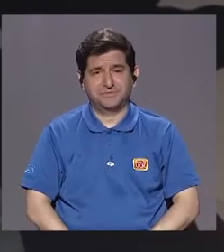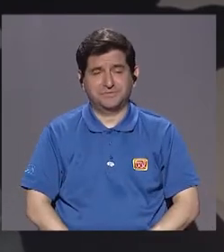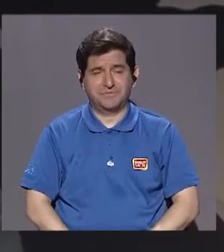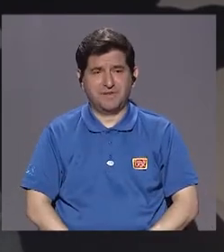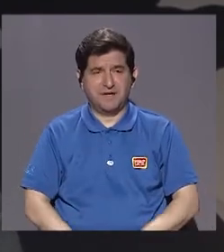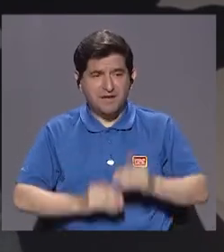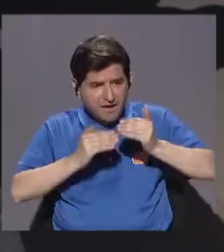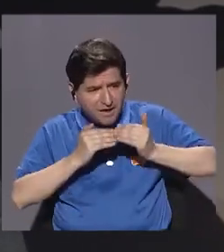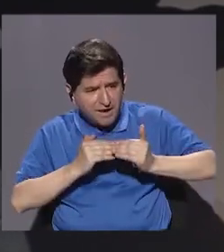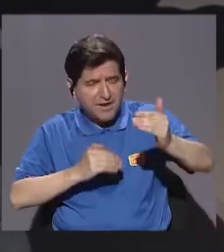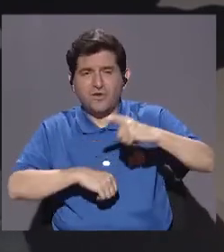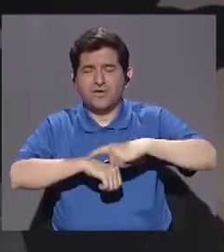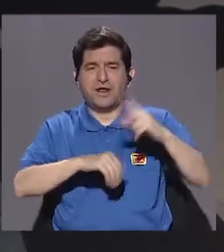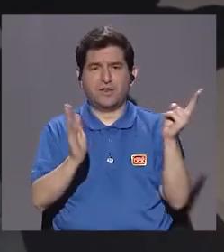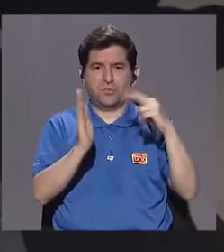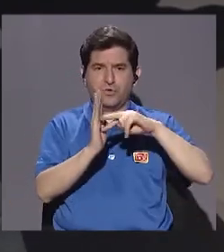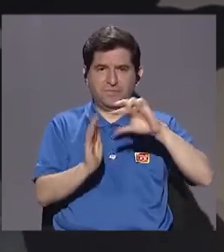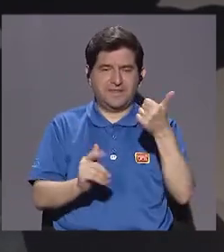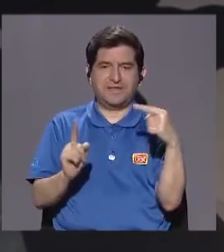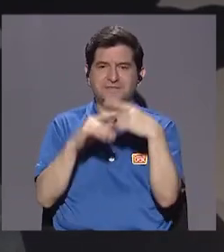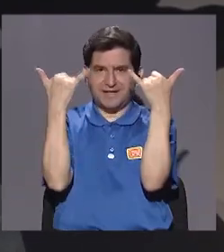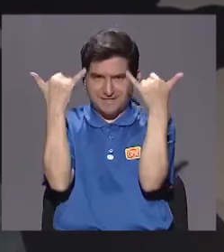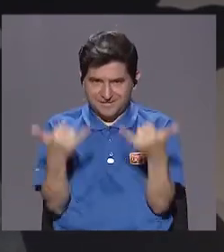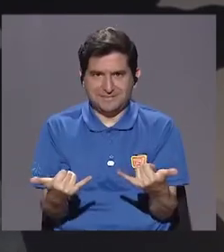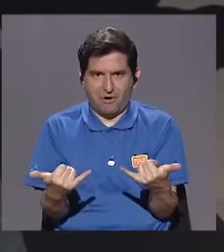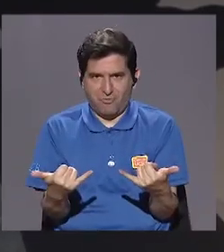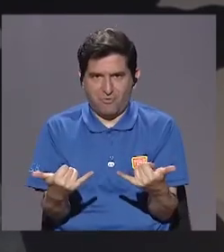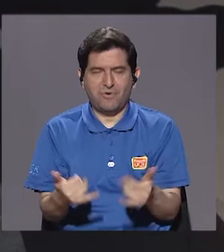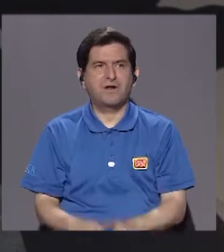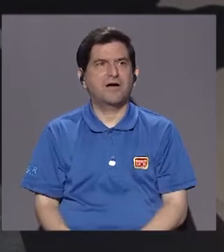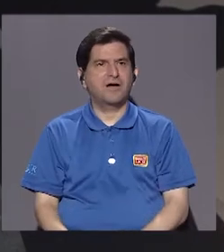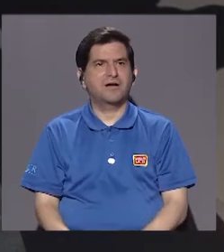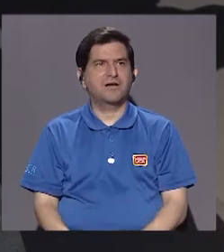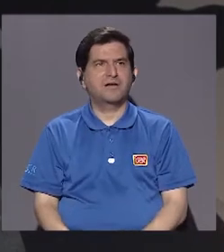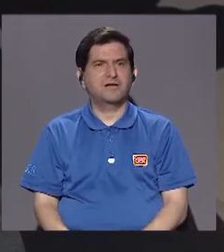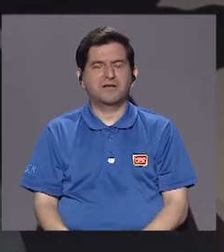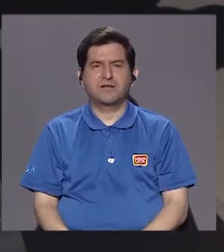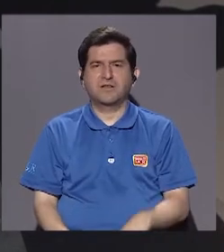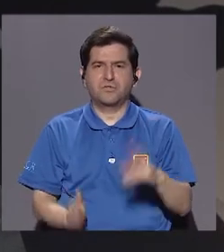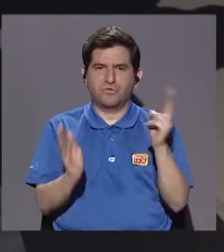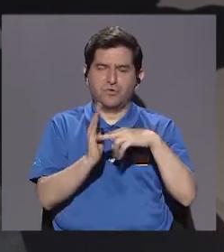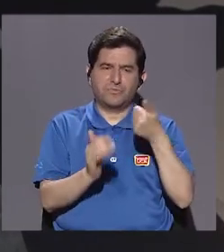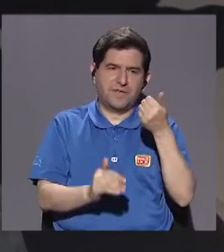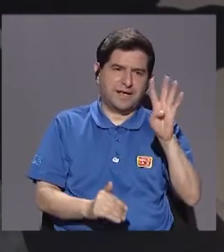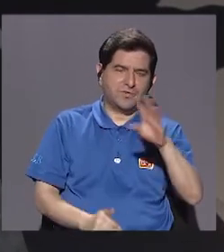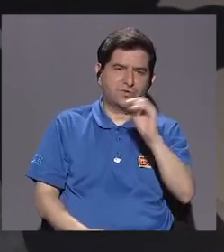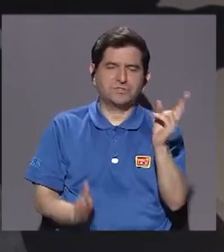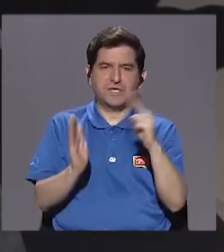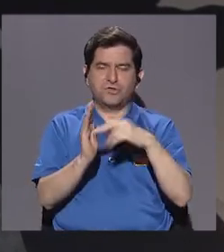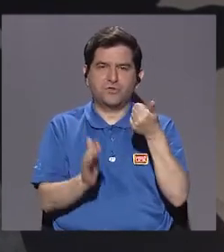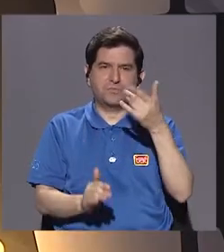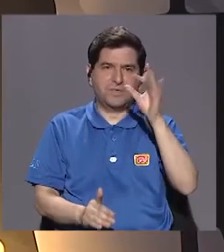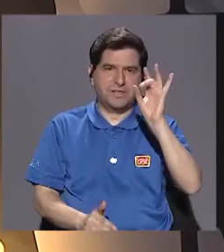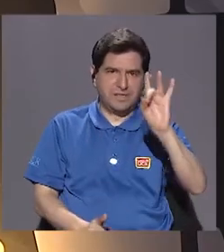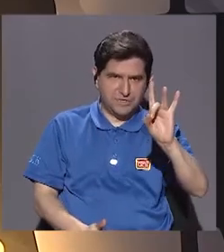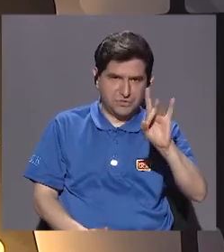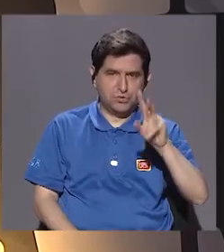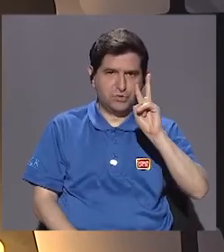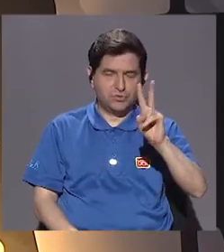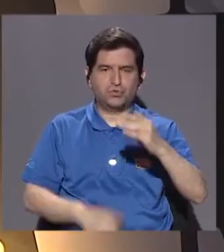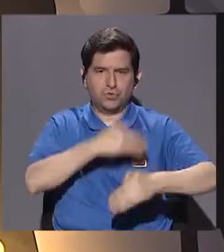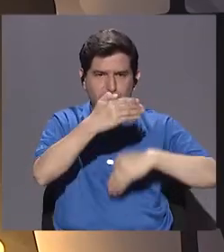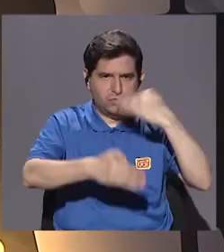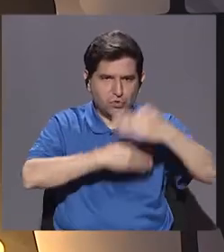en el tiempo del 2010 ahora que en realidad han pasado 2014 2018 de los 22